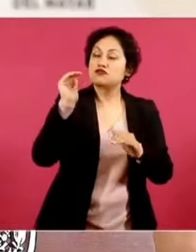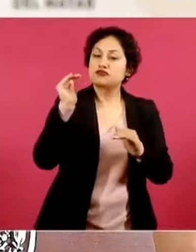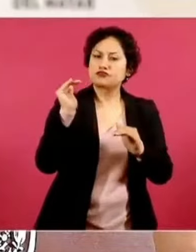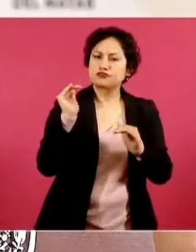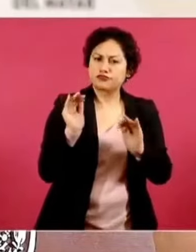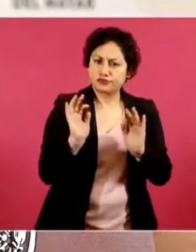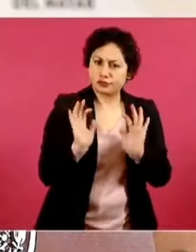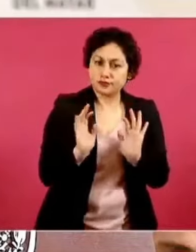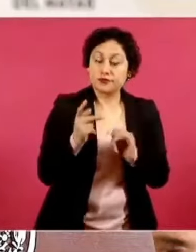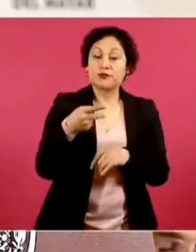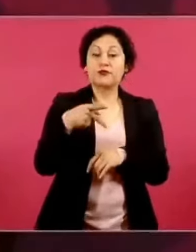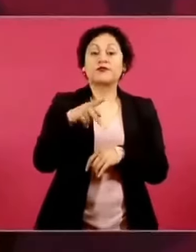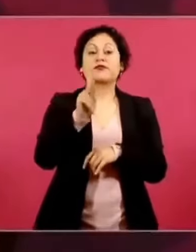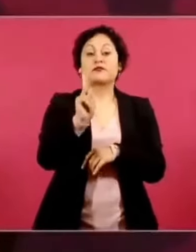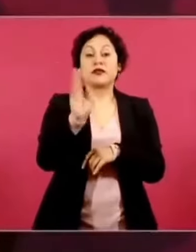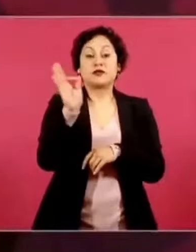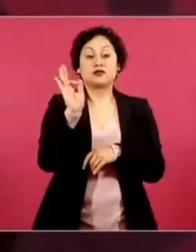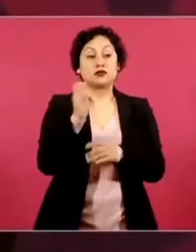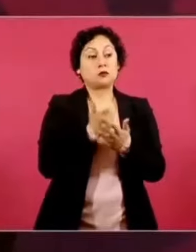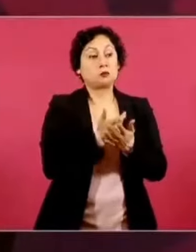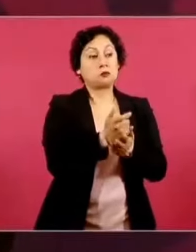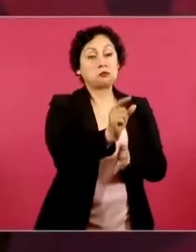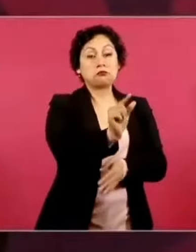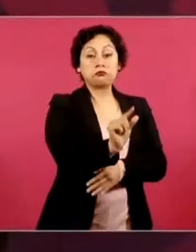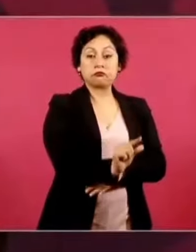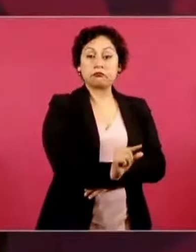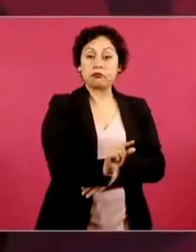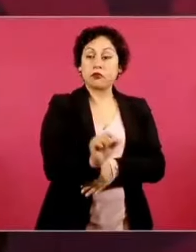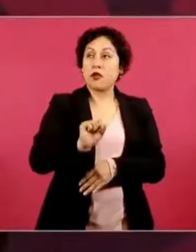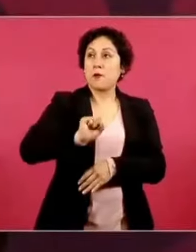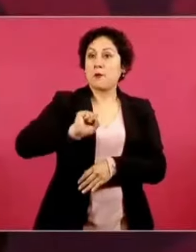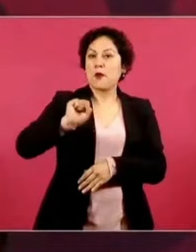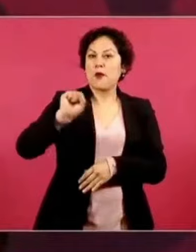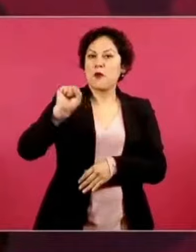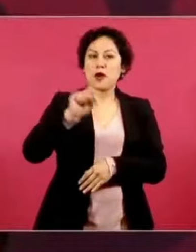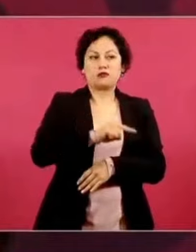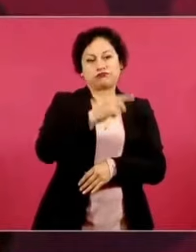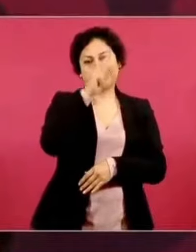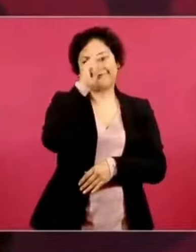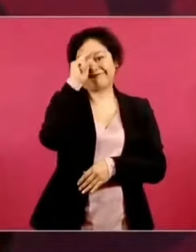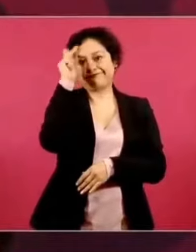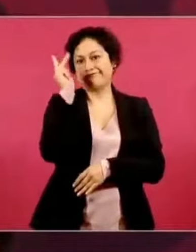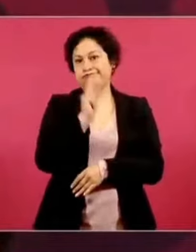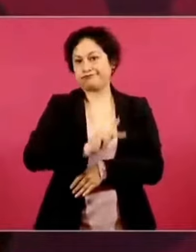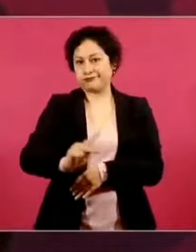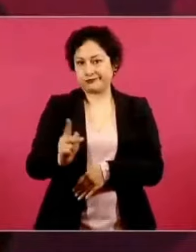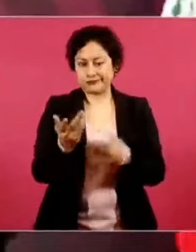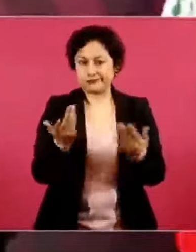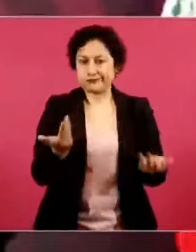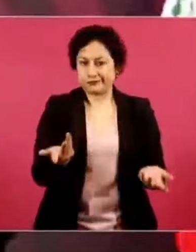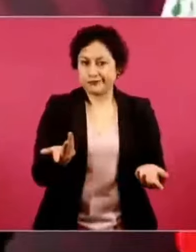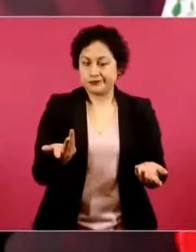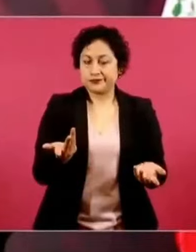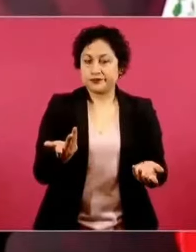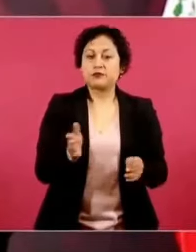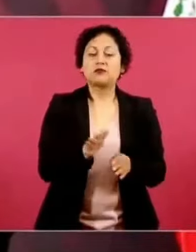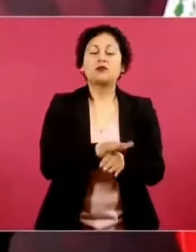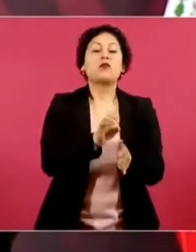eh el control de inflación Es un complemento fundamental cuando hay mucha inflación los